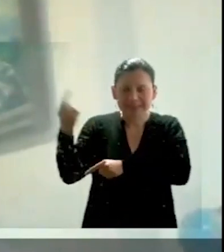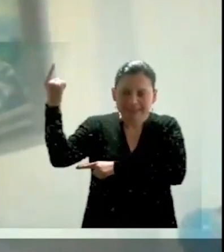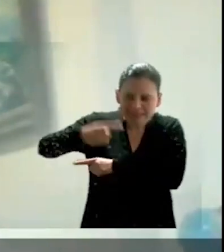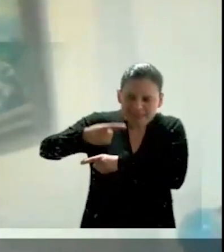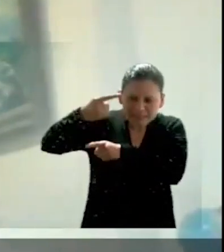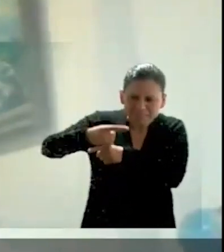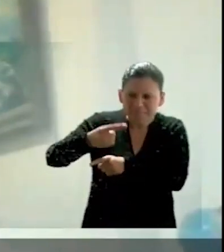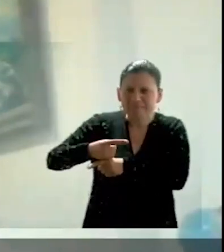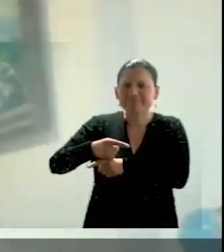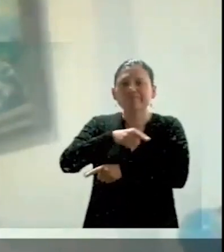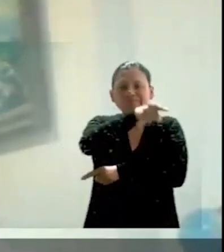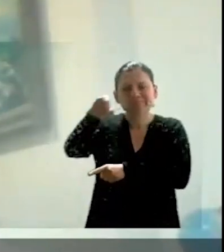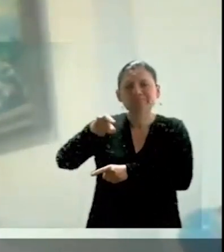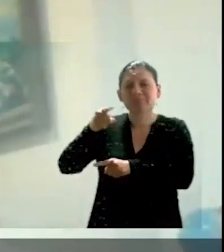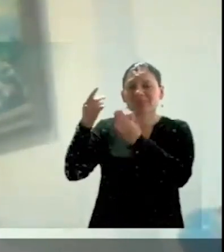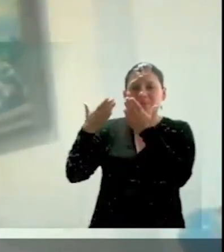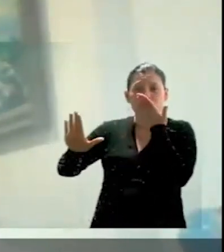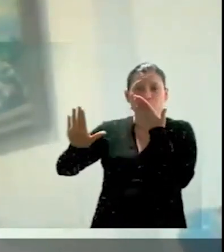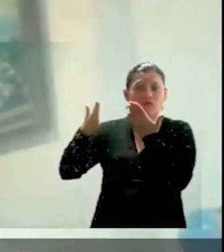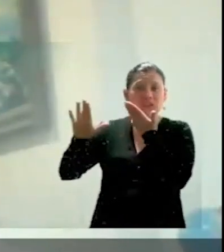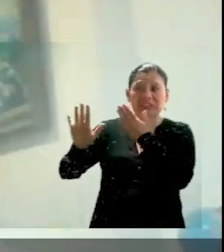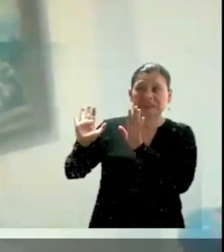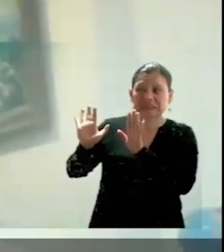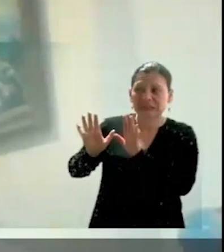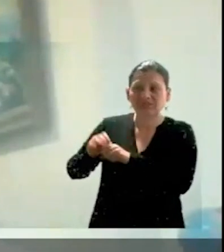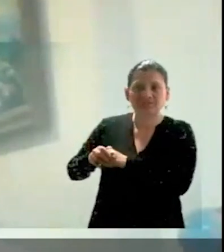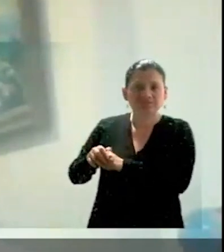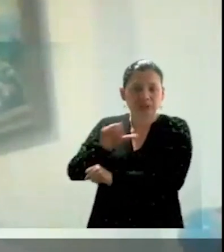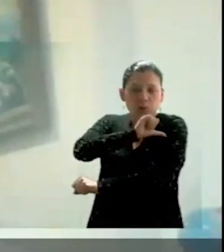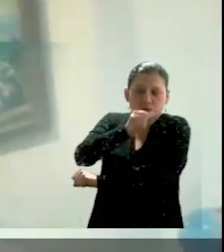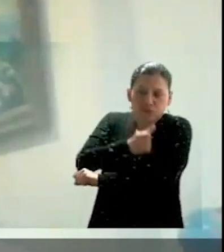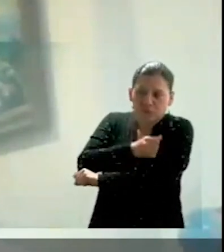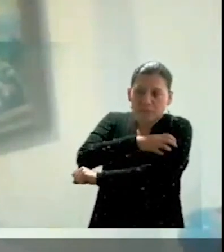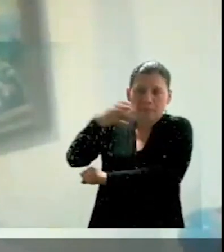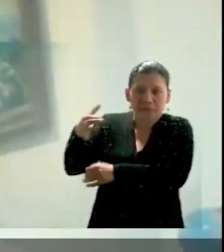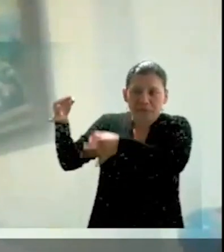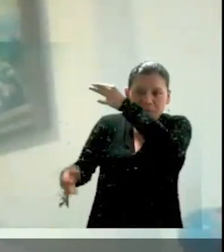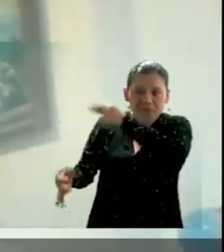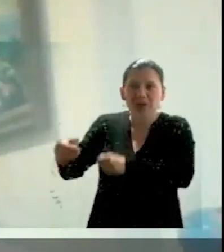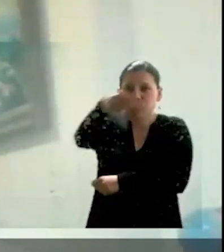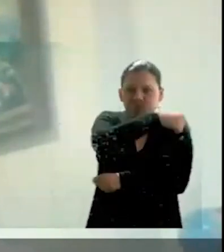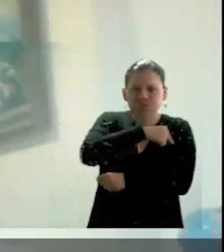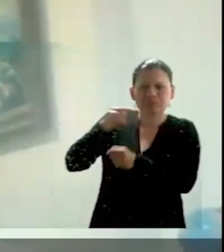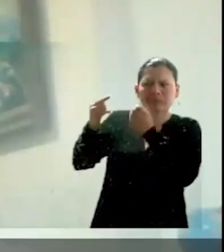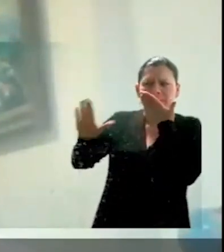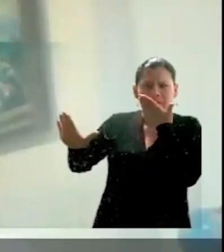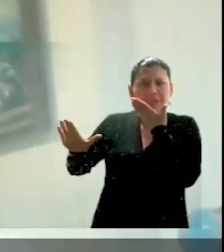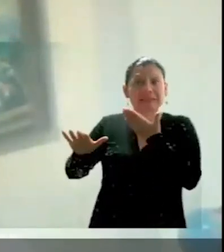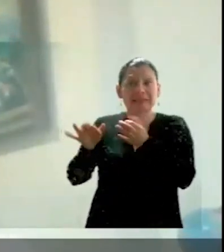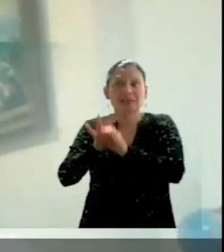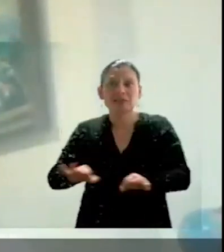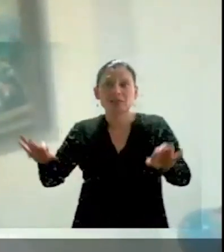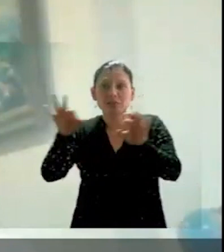en la desconfianza de las personas en el Poder Judicial. Entonces, y esa la recuperación